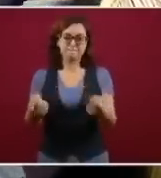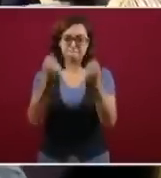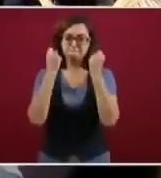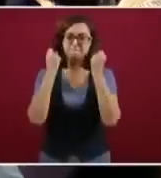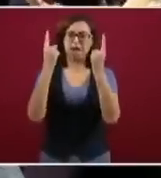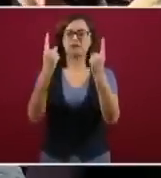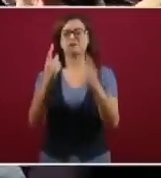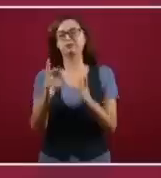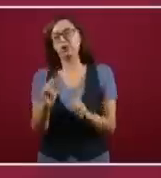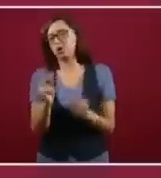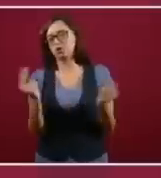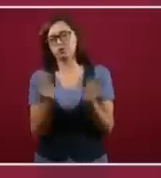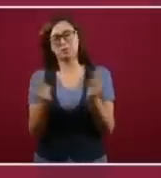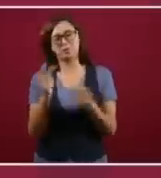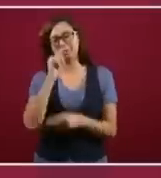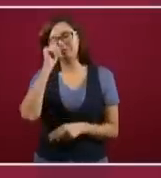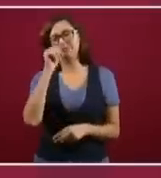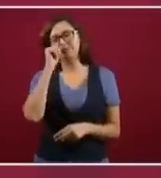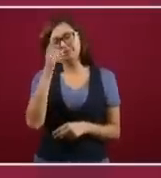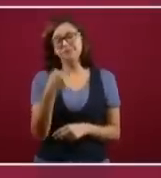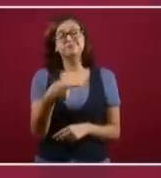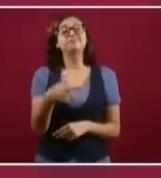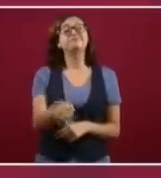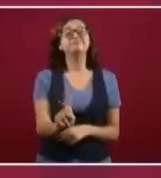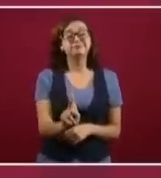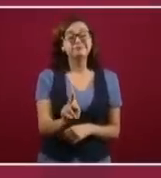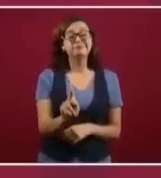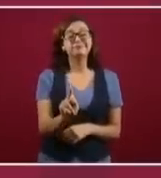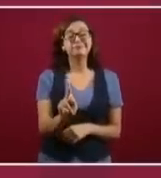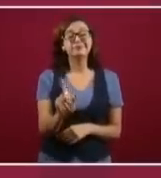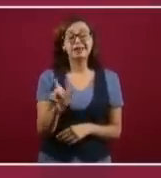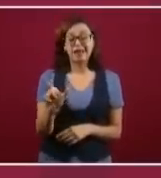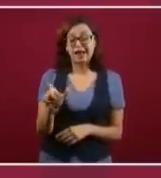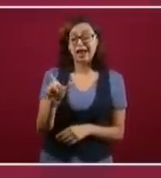presumir, pero es